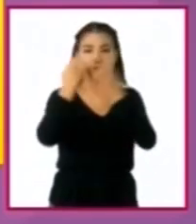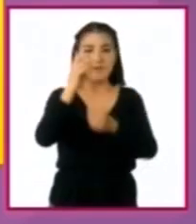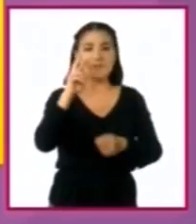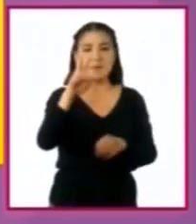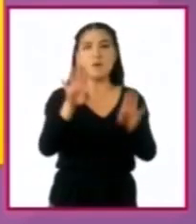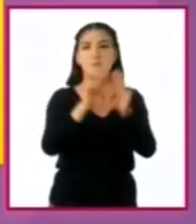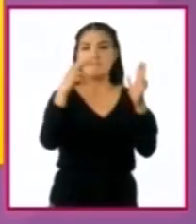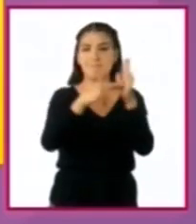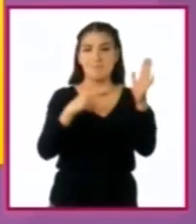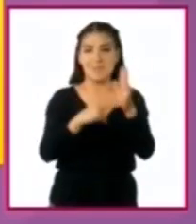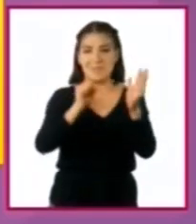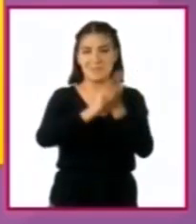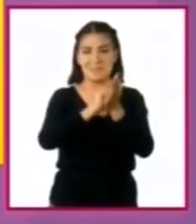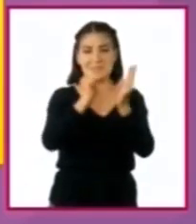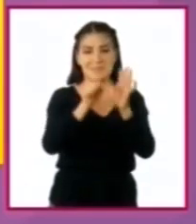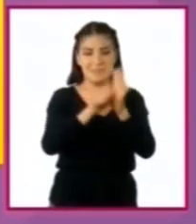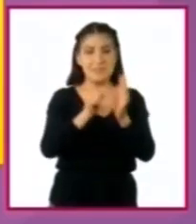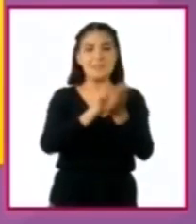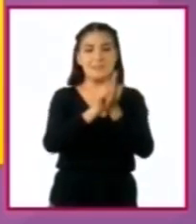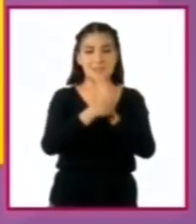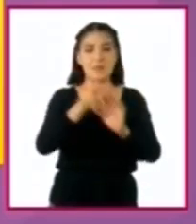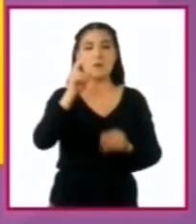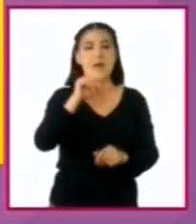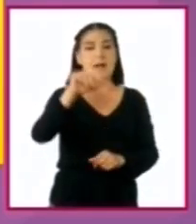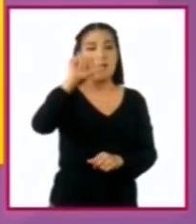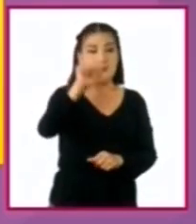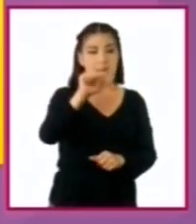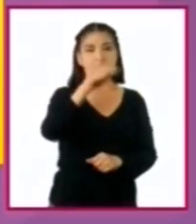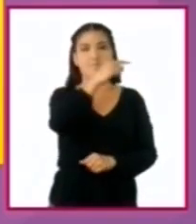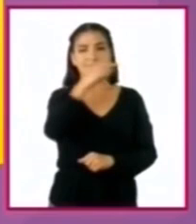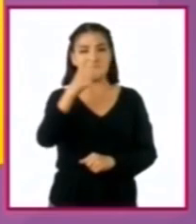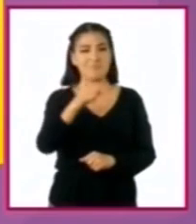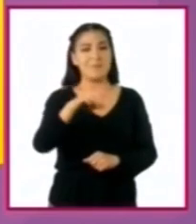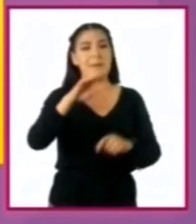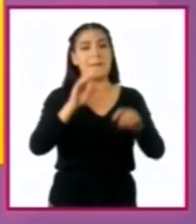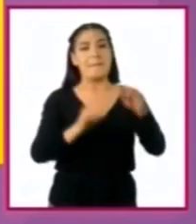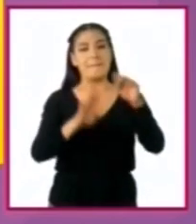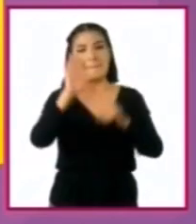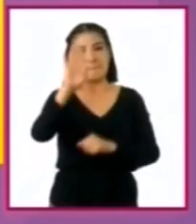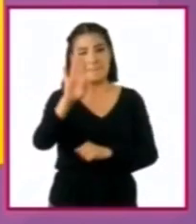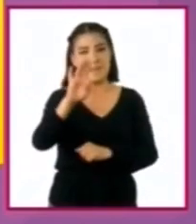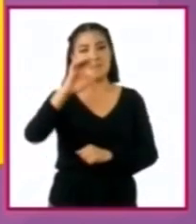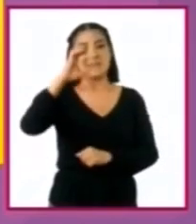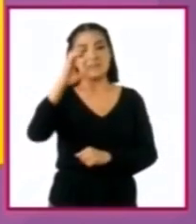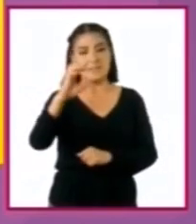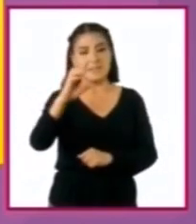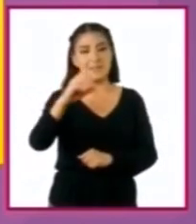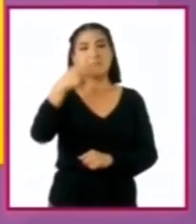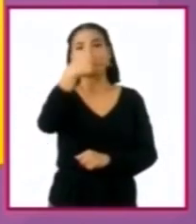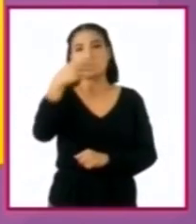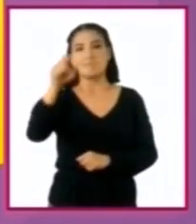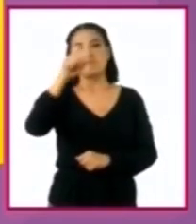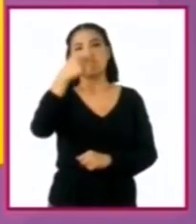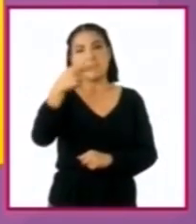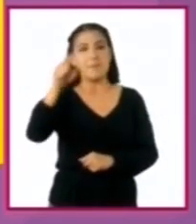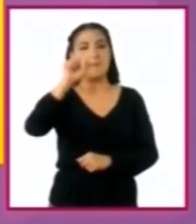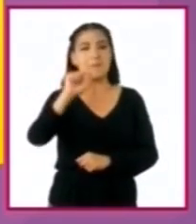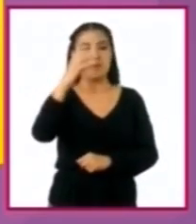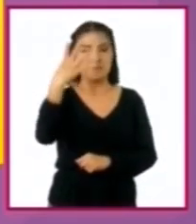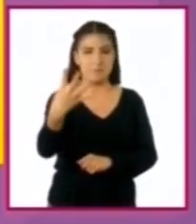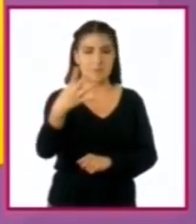signos. A negativo por B positivo por C negativo es igual a menos